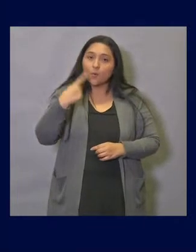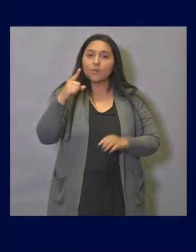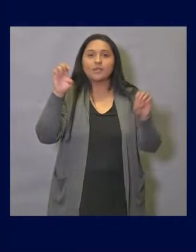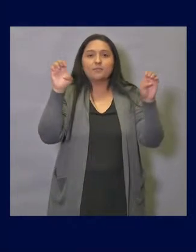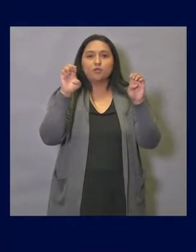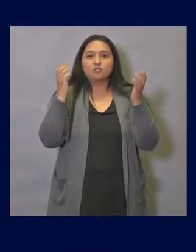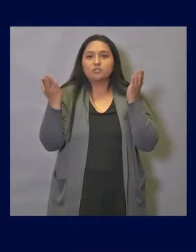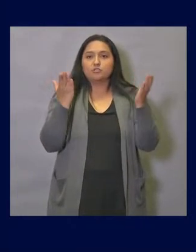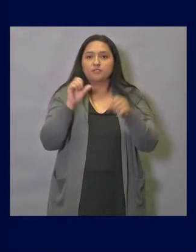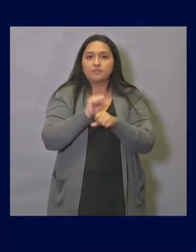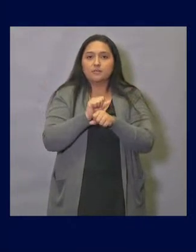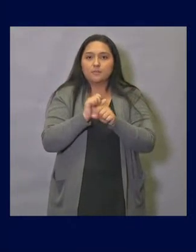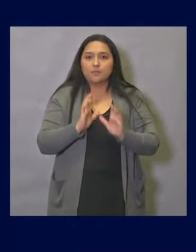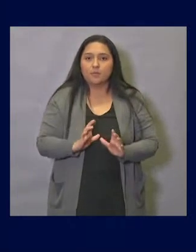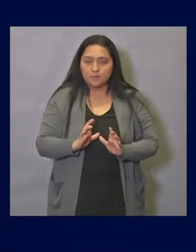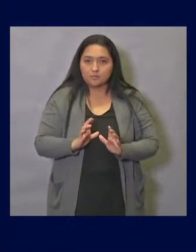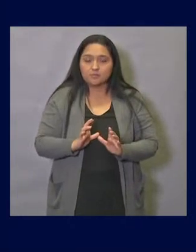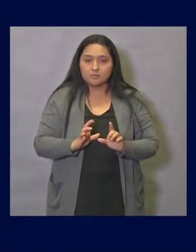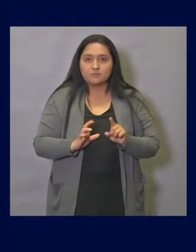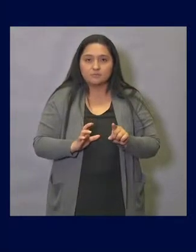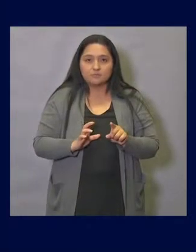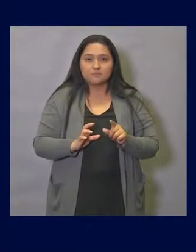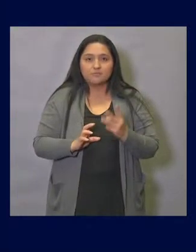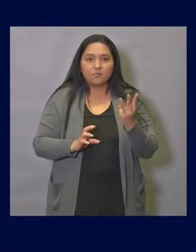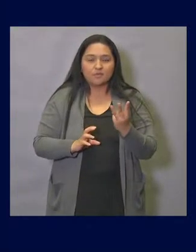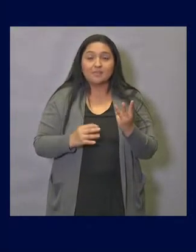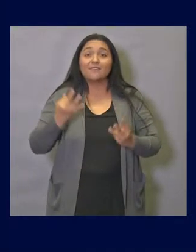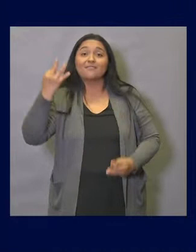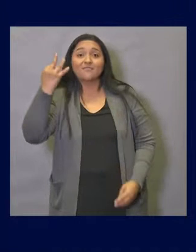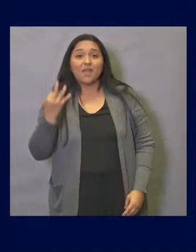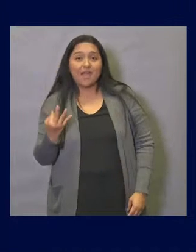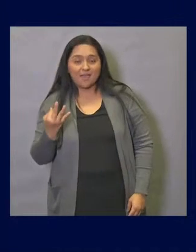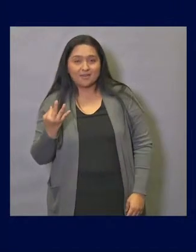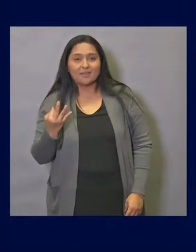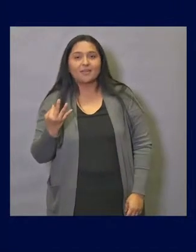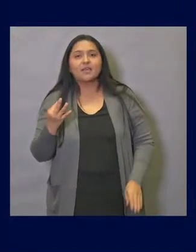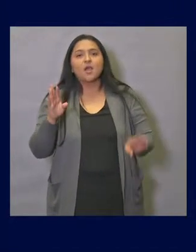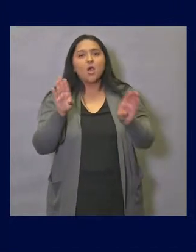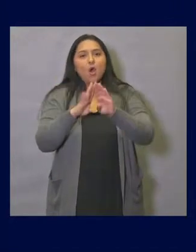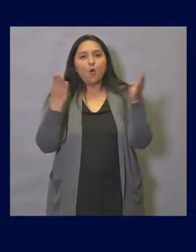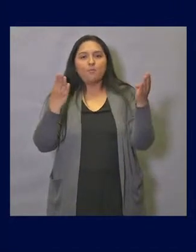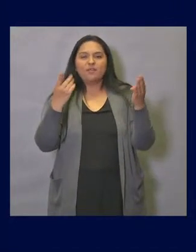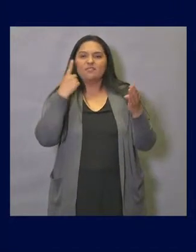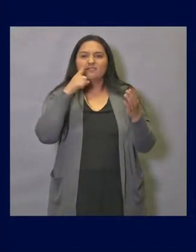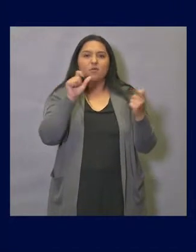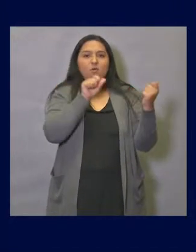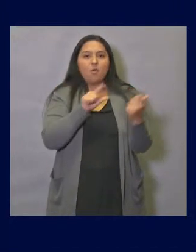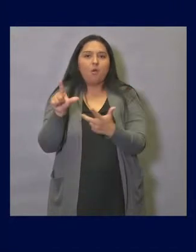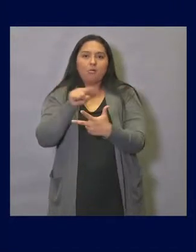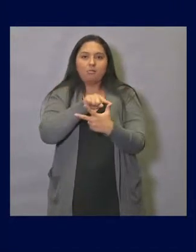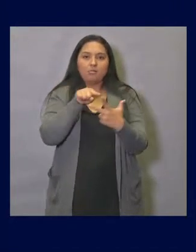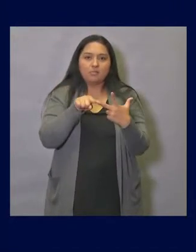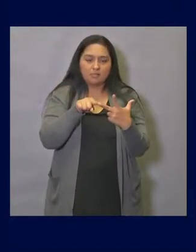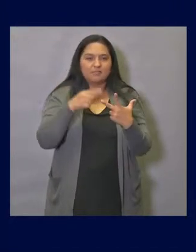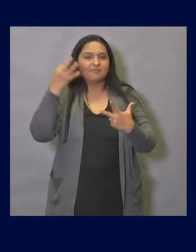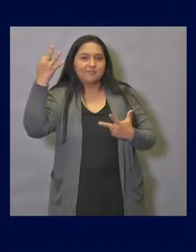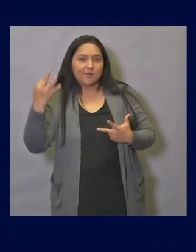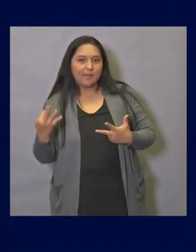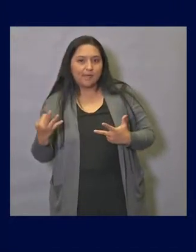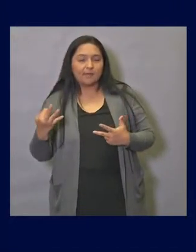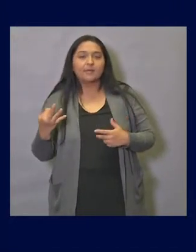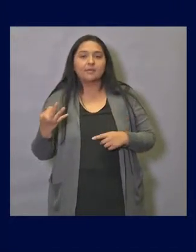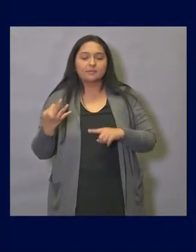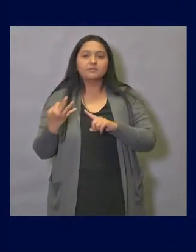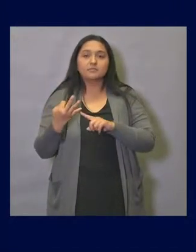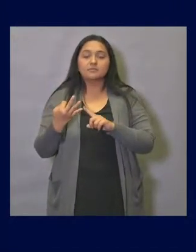emergencia. El viernes, las citas estarán abiertas para todos los grupos elegibles y muchas de estas citas se harán a través